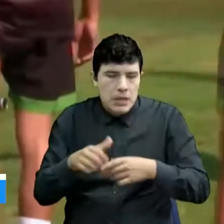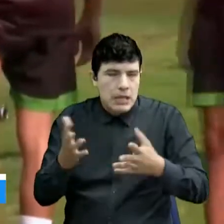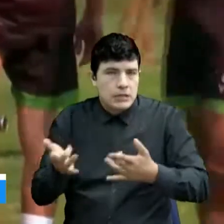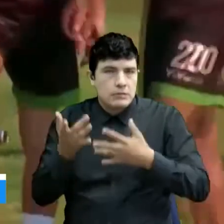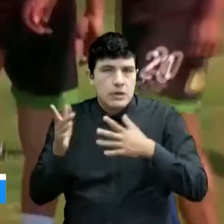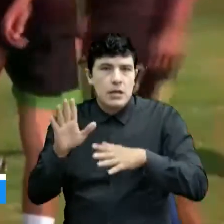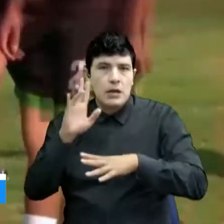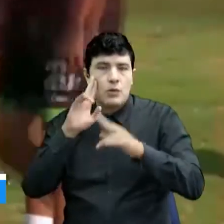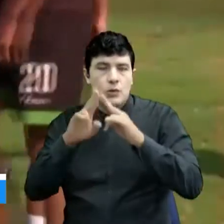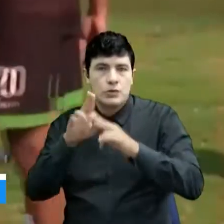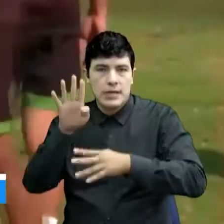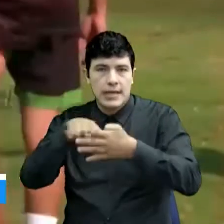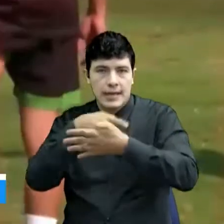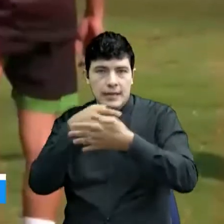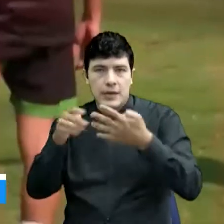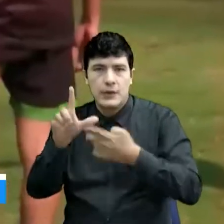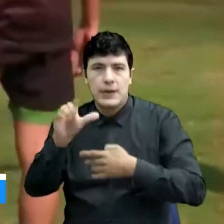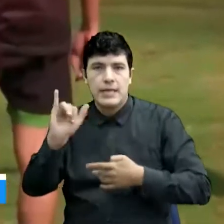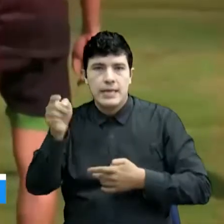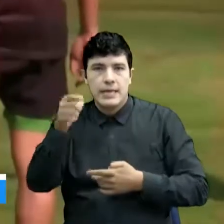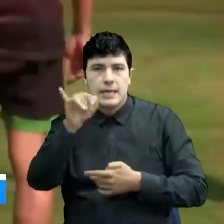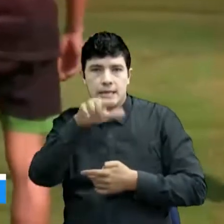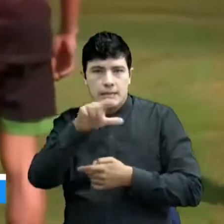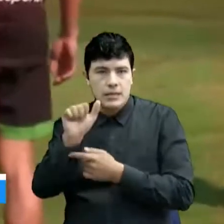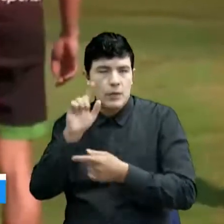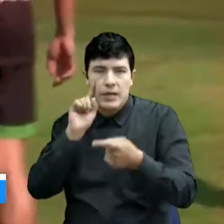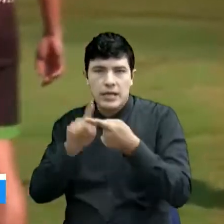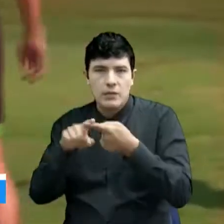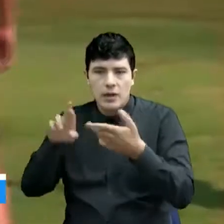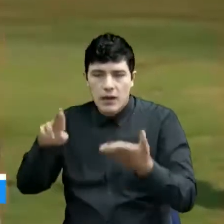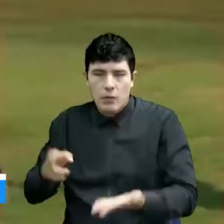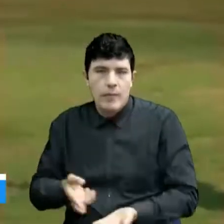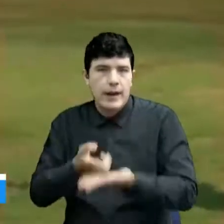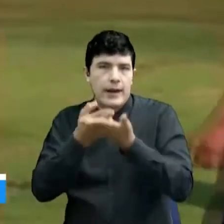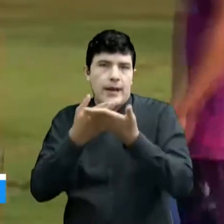liguilla, donde buscarán recuperarse del muy mal año y buscar un cupo a la Copa Sudamericana.